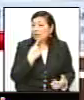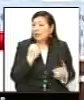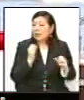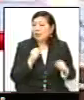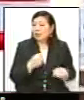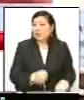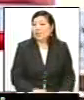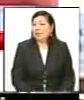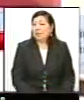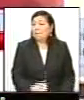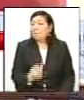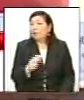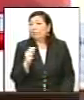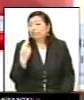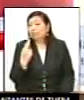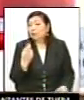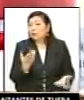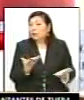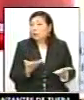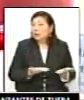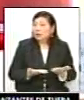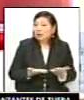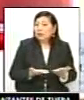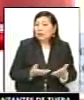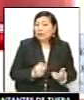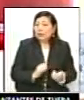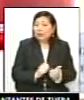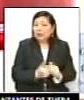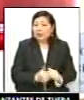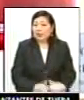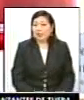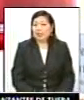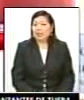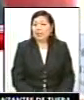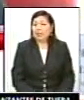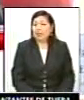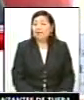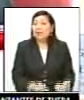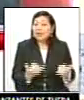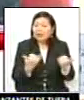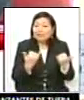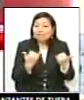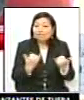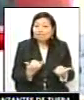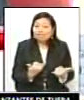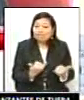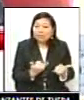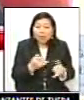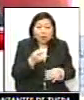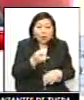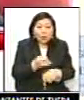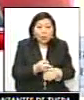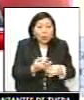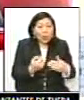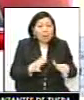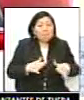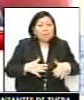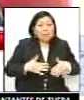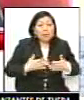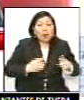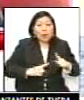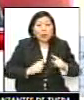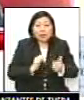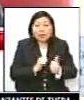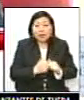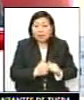si por obvias razones estamos en un ambiente de reforma, esto iría en contra de cualquier posibilidad de hacer algún tipo de